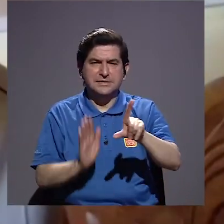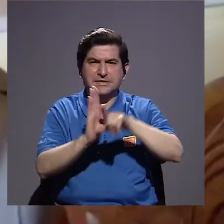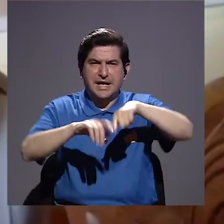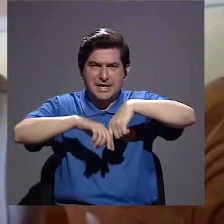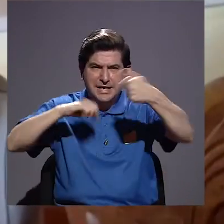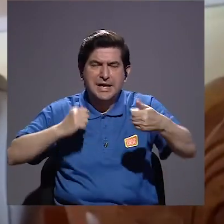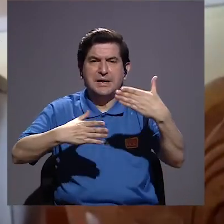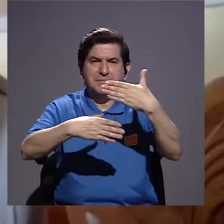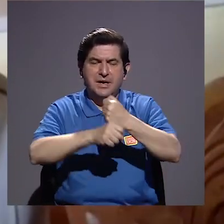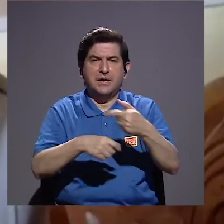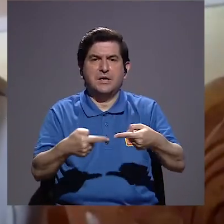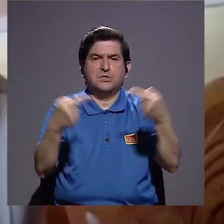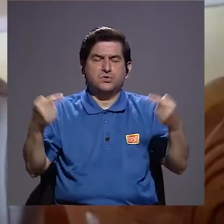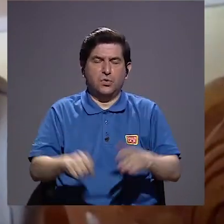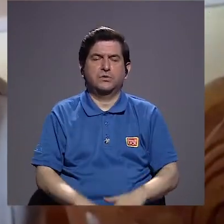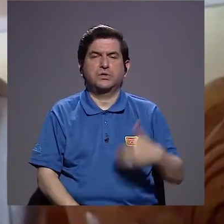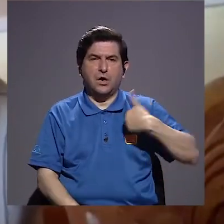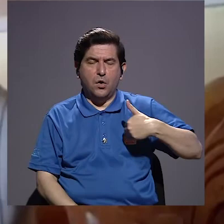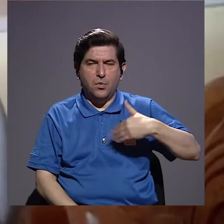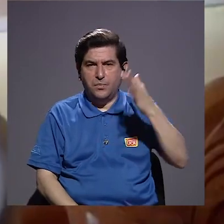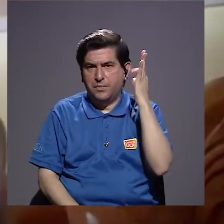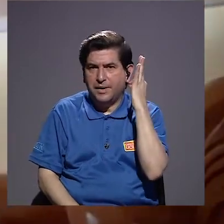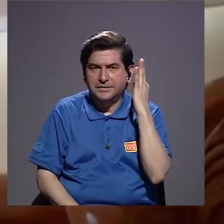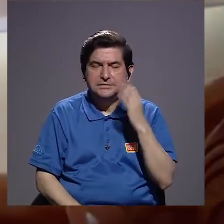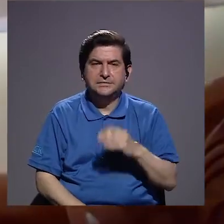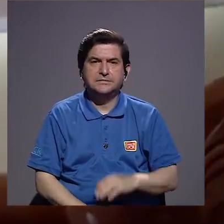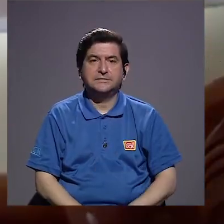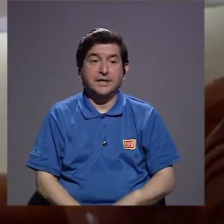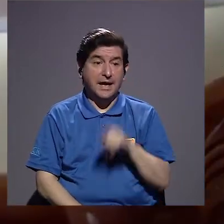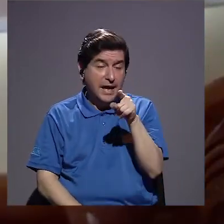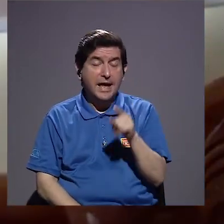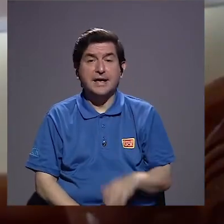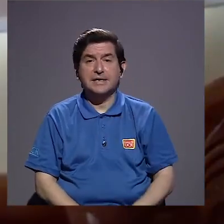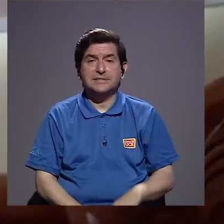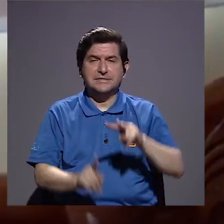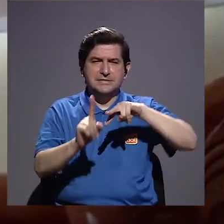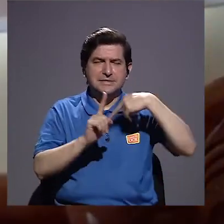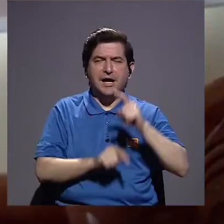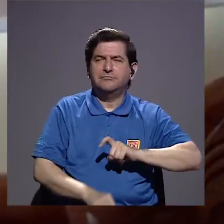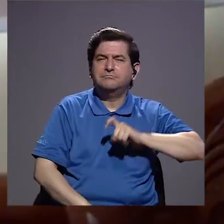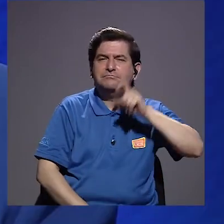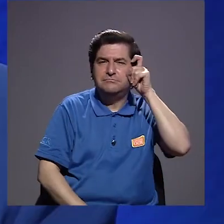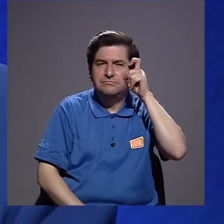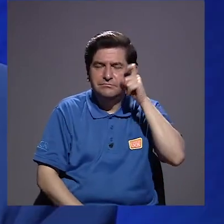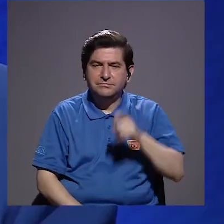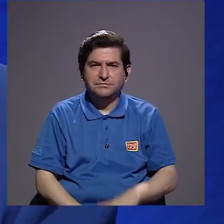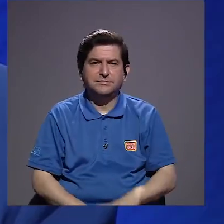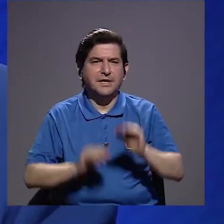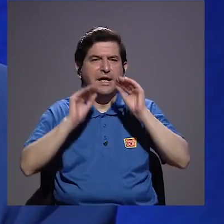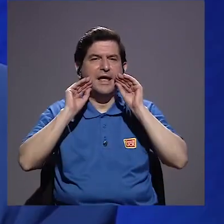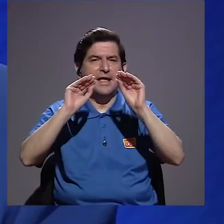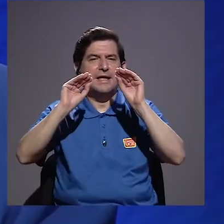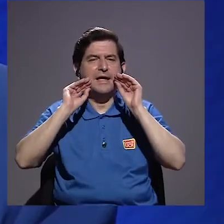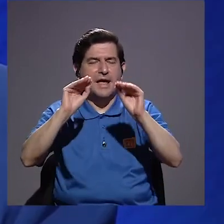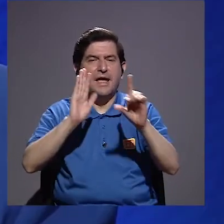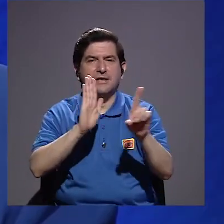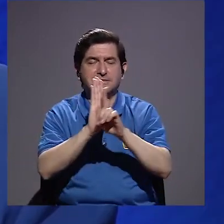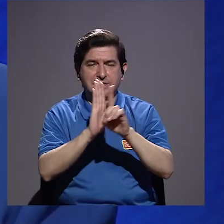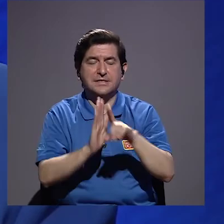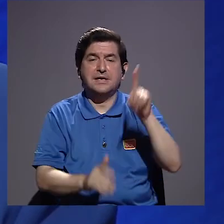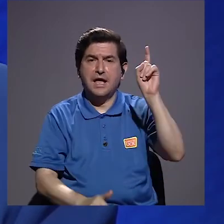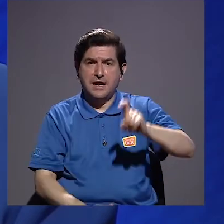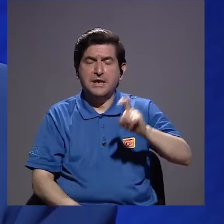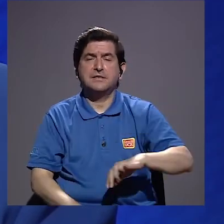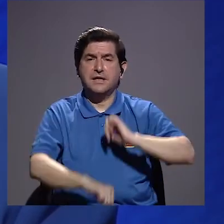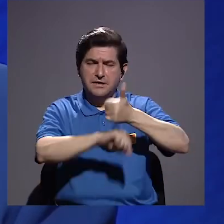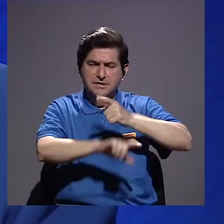que se cometen contra hombres y mujeres. Entonces es esa perspectiva de género en la enseñanza del derecho la que